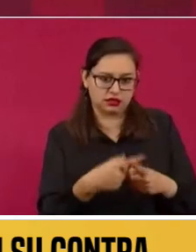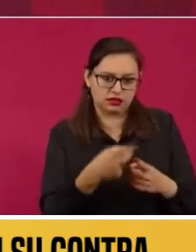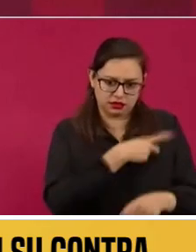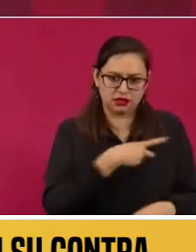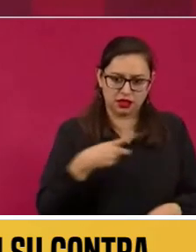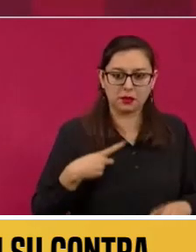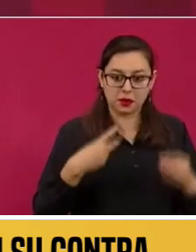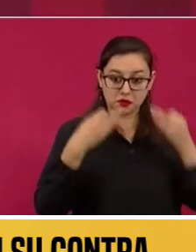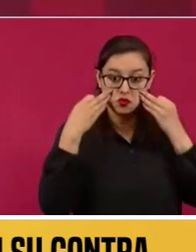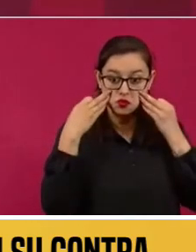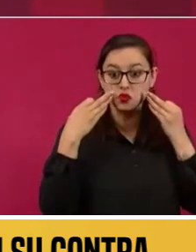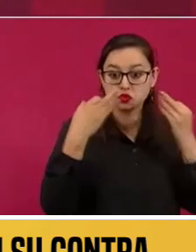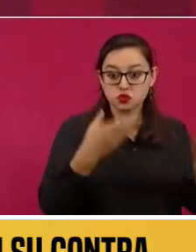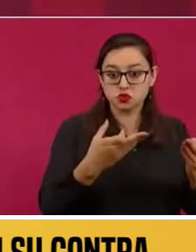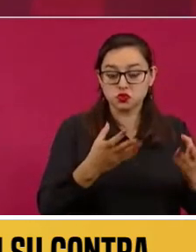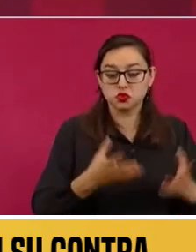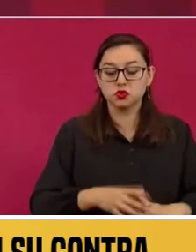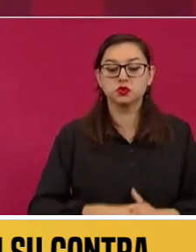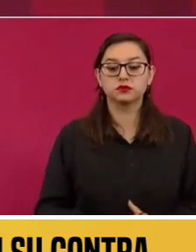antimexicanos,